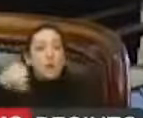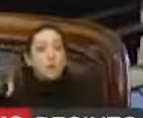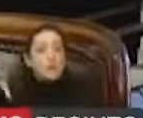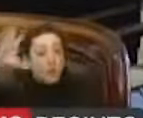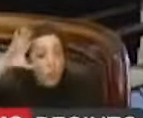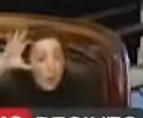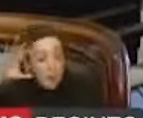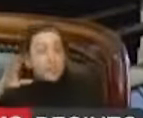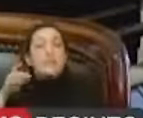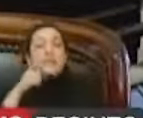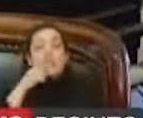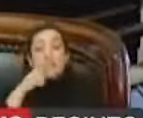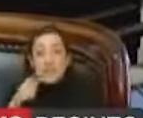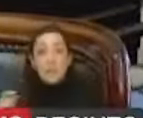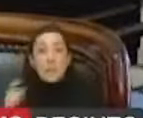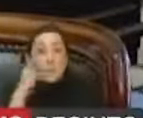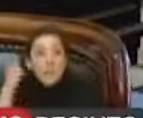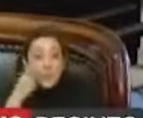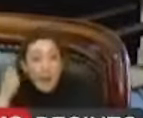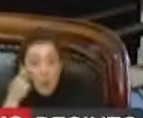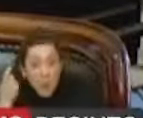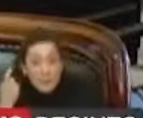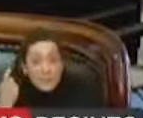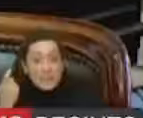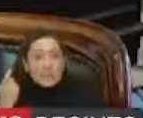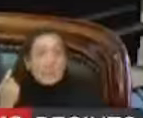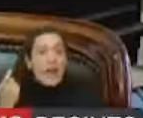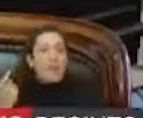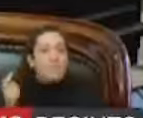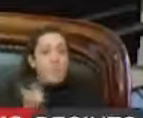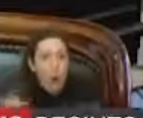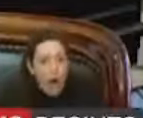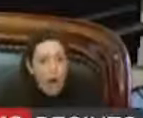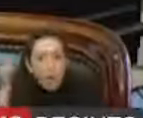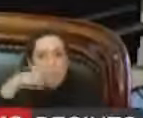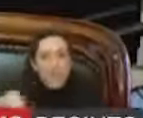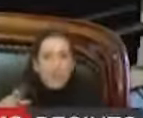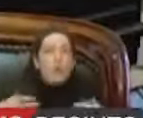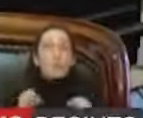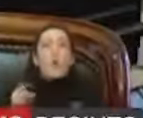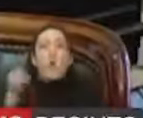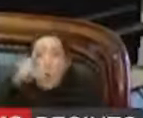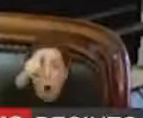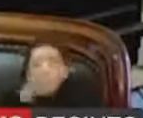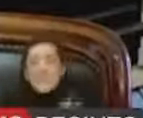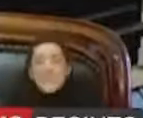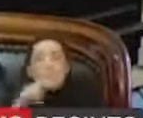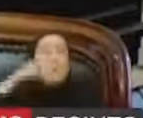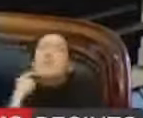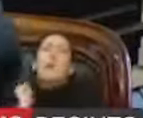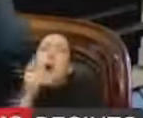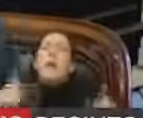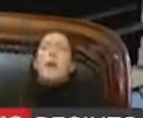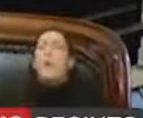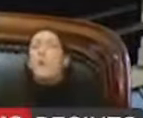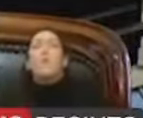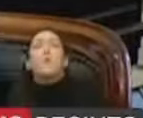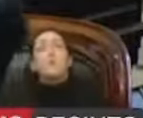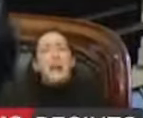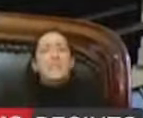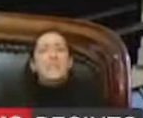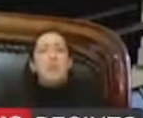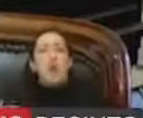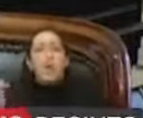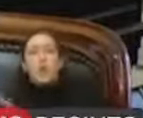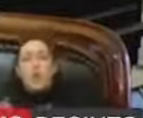expectativa tienen de lo que va a pasar adentro del Congreso? Muy difícil, con los 7, 8 traidores legisladores